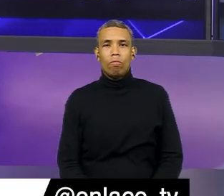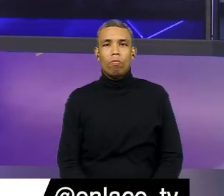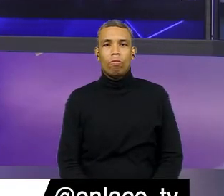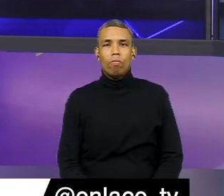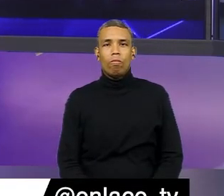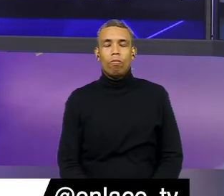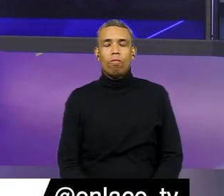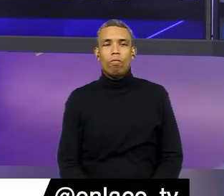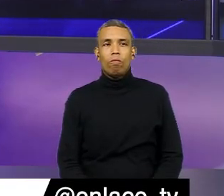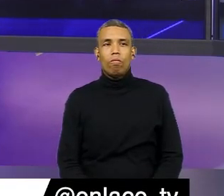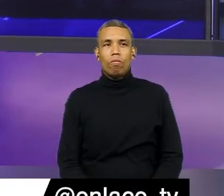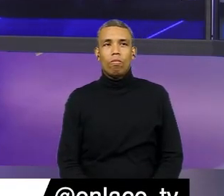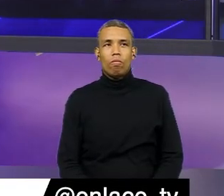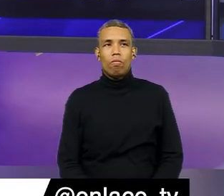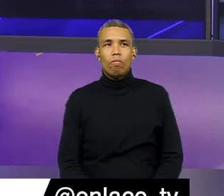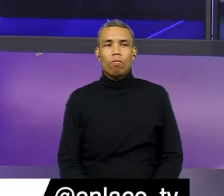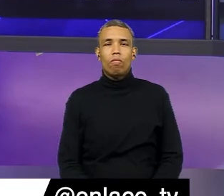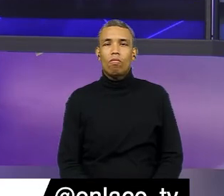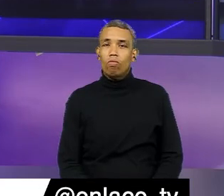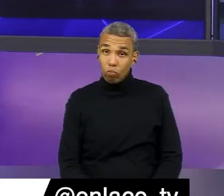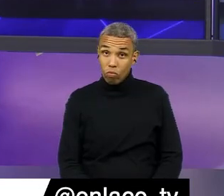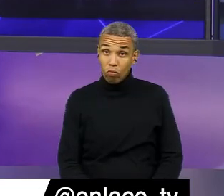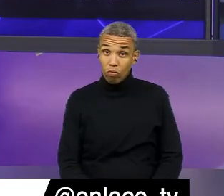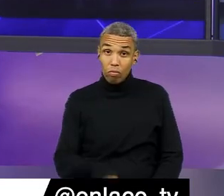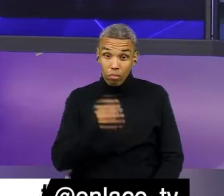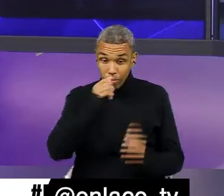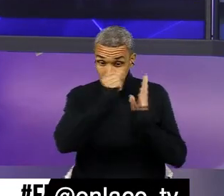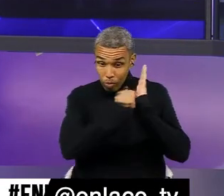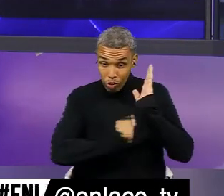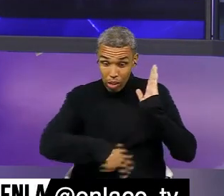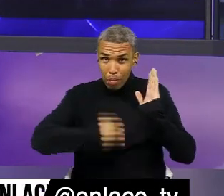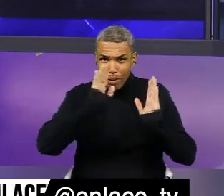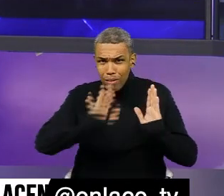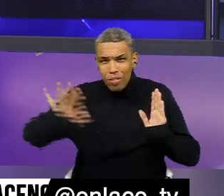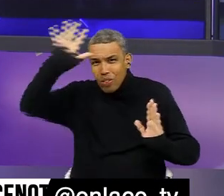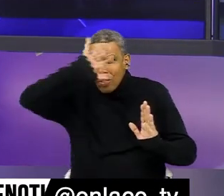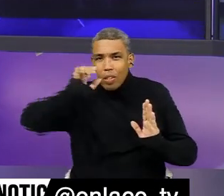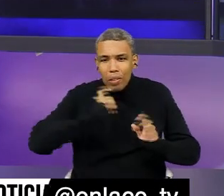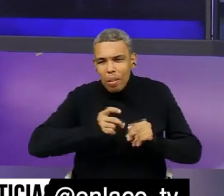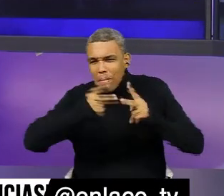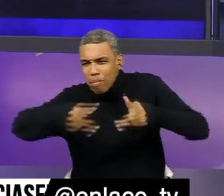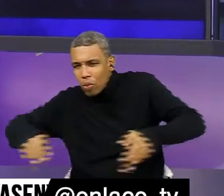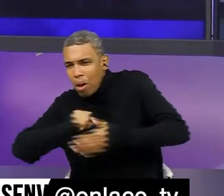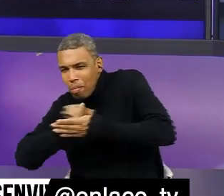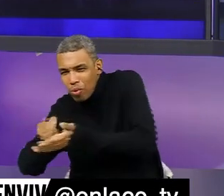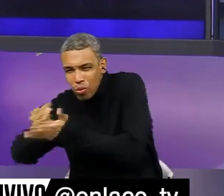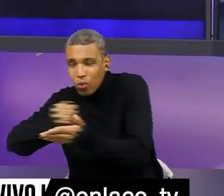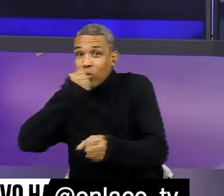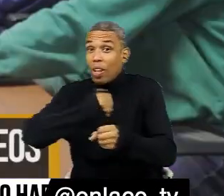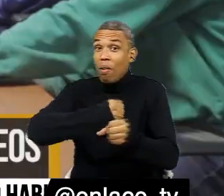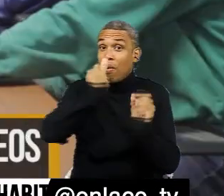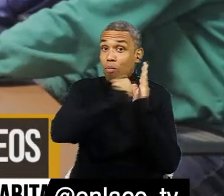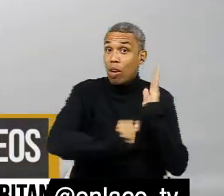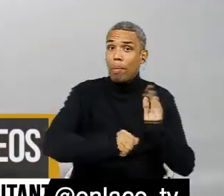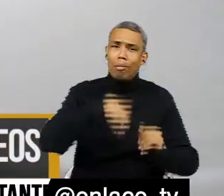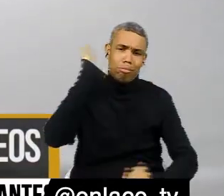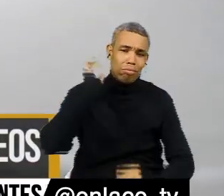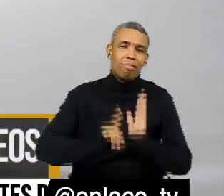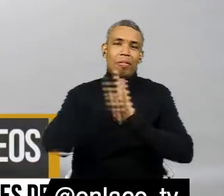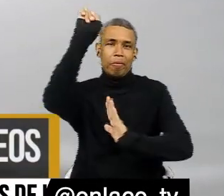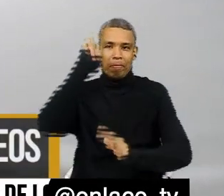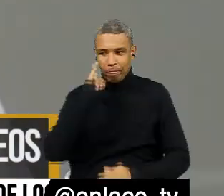programa nacional 40.000 primeros empleos en Barranca Bermeja. Empresas locales se acogen a esta iniciativa. Más empresas